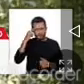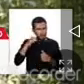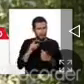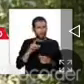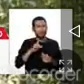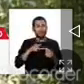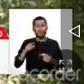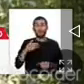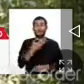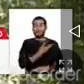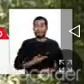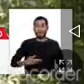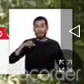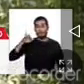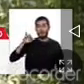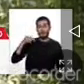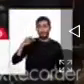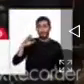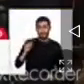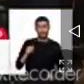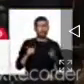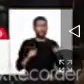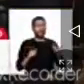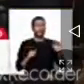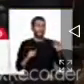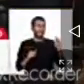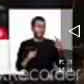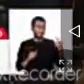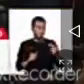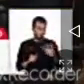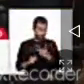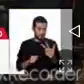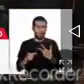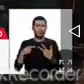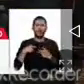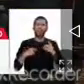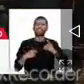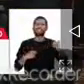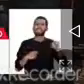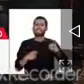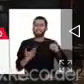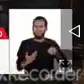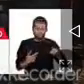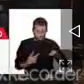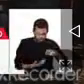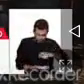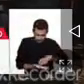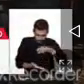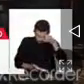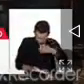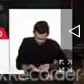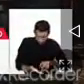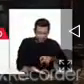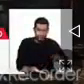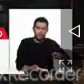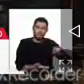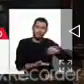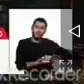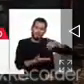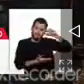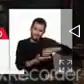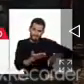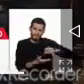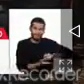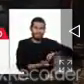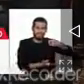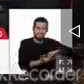pero lo que era el presidente Piñera, el presidente Santos y un servidor, éramos zurdos, ¿no? Entonces firmamos casi unánimemente con la mano izquierda, no